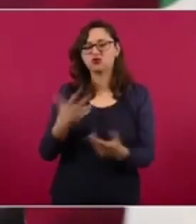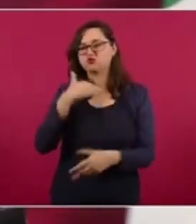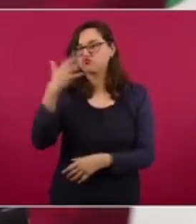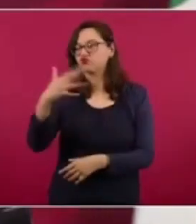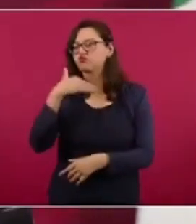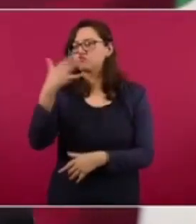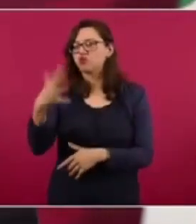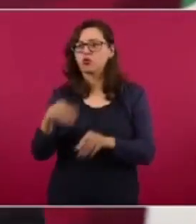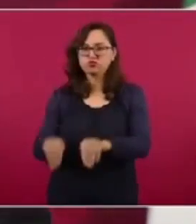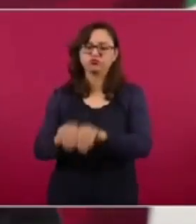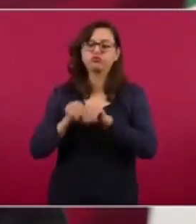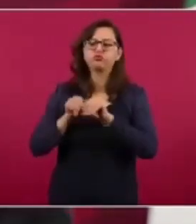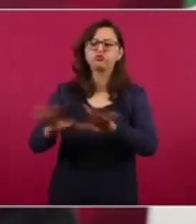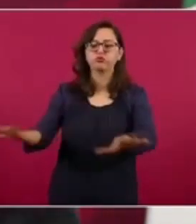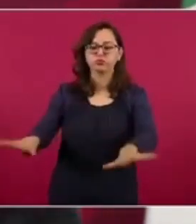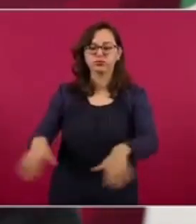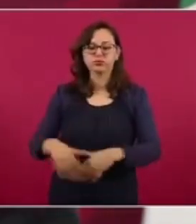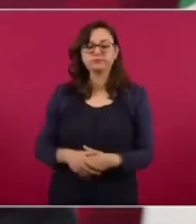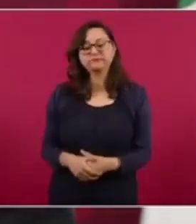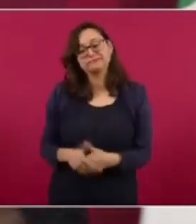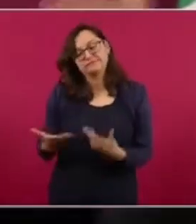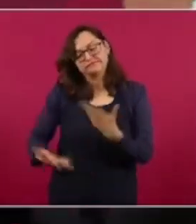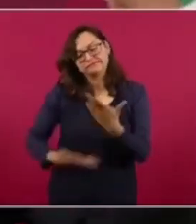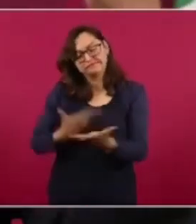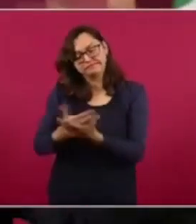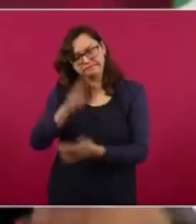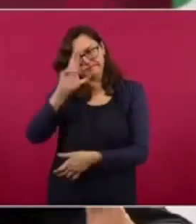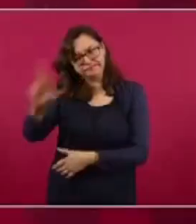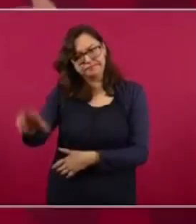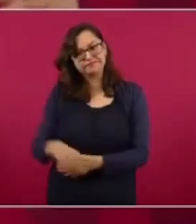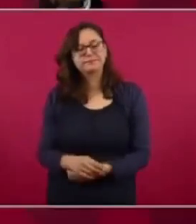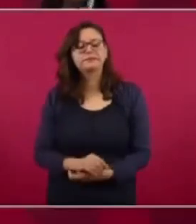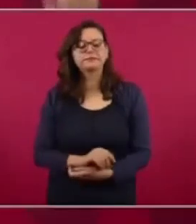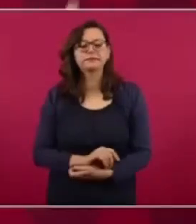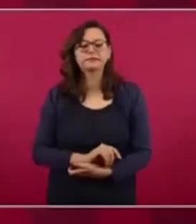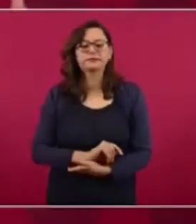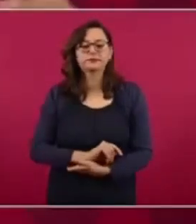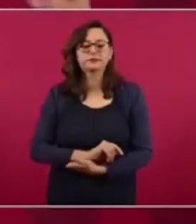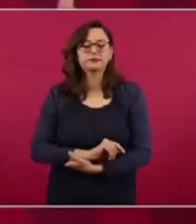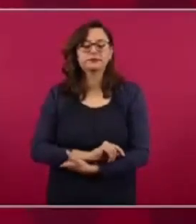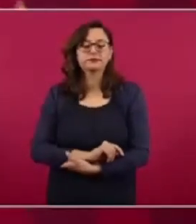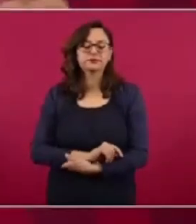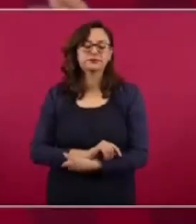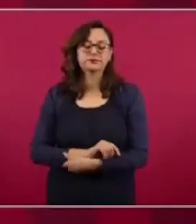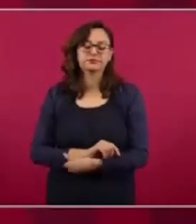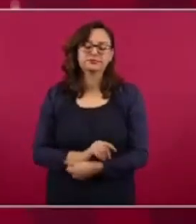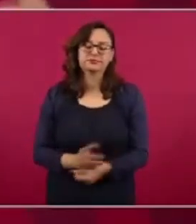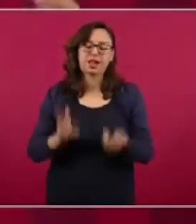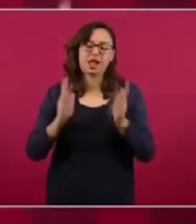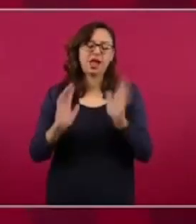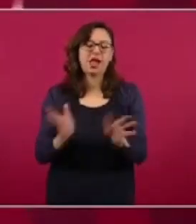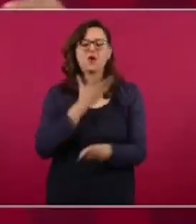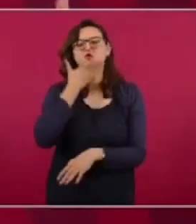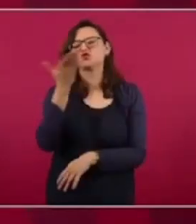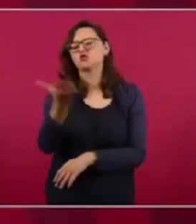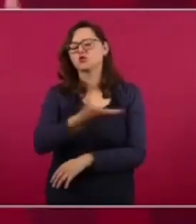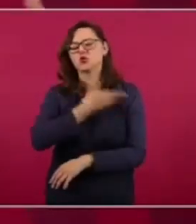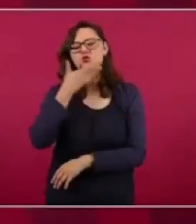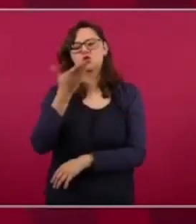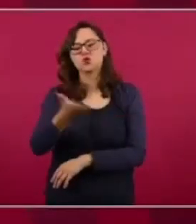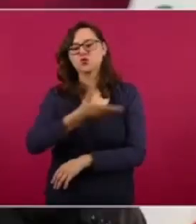con todo respeto. O sea, ¿qué son las prácticas de la publicidad?